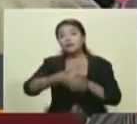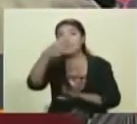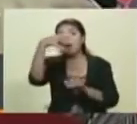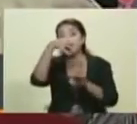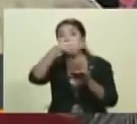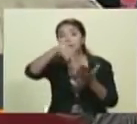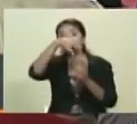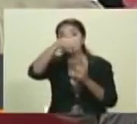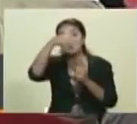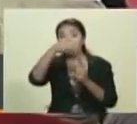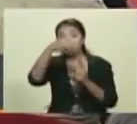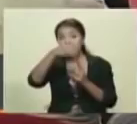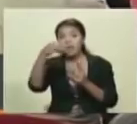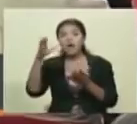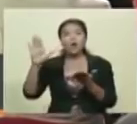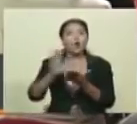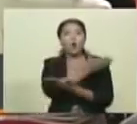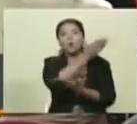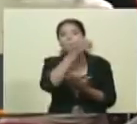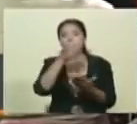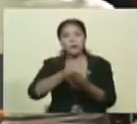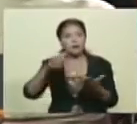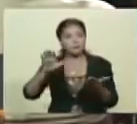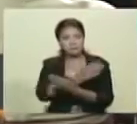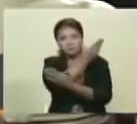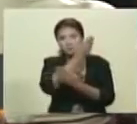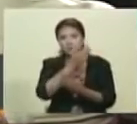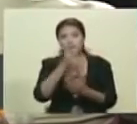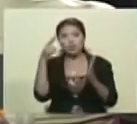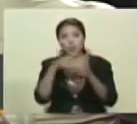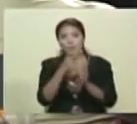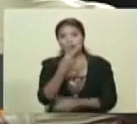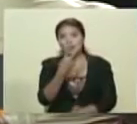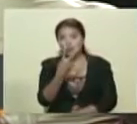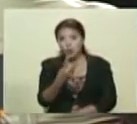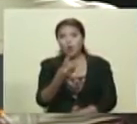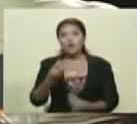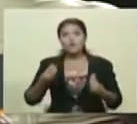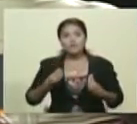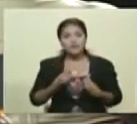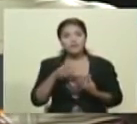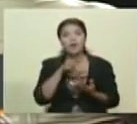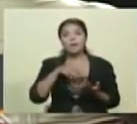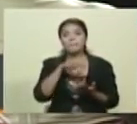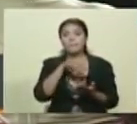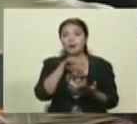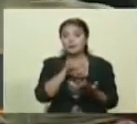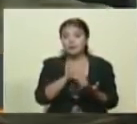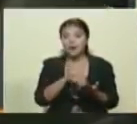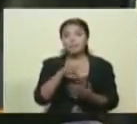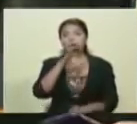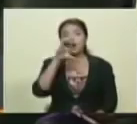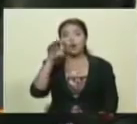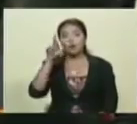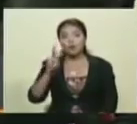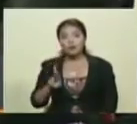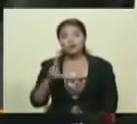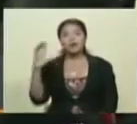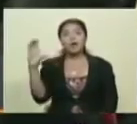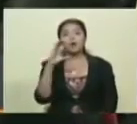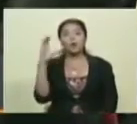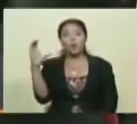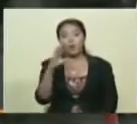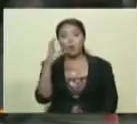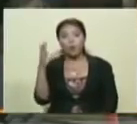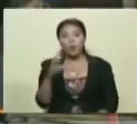dieron el golpe de Estado en el 2002. Activaron a todos. Ellos viven en Miami, en Costa Rica, en Colombia,